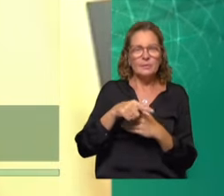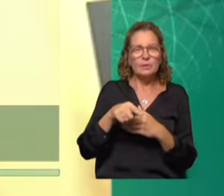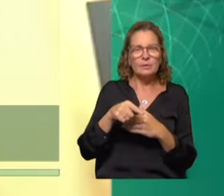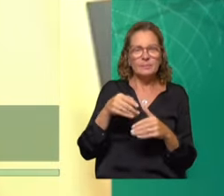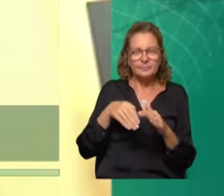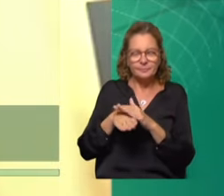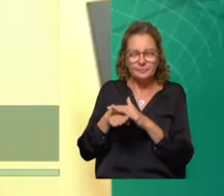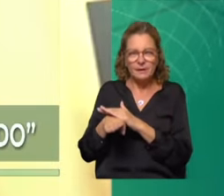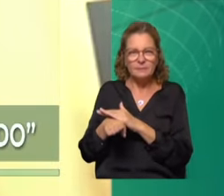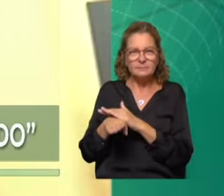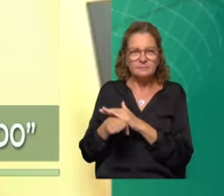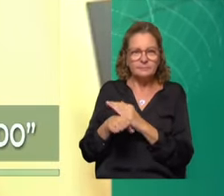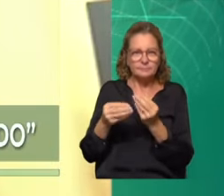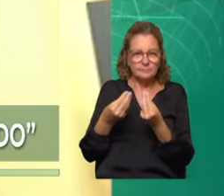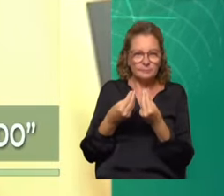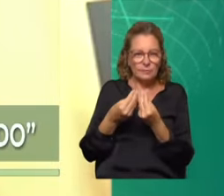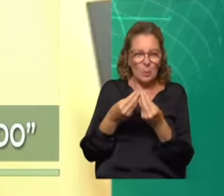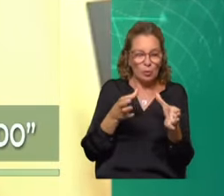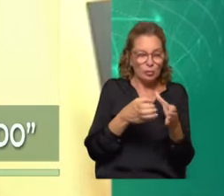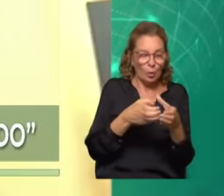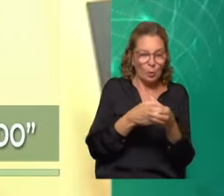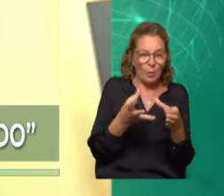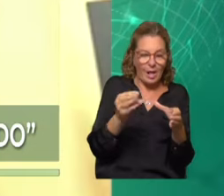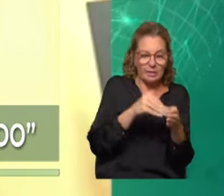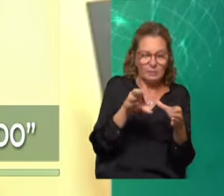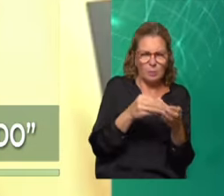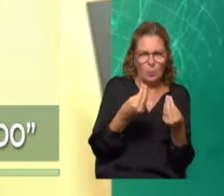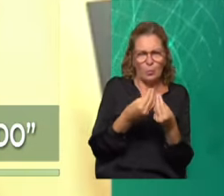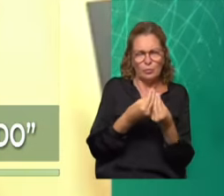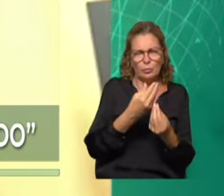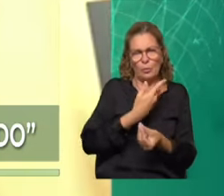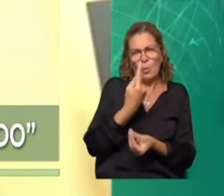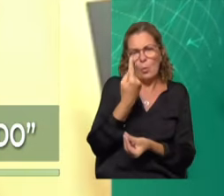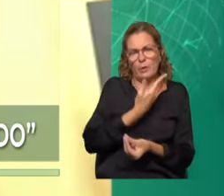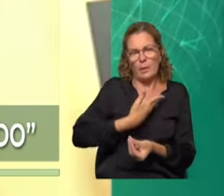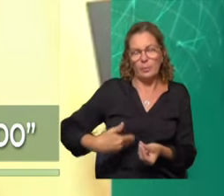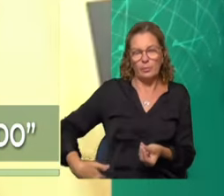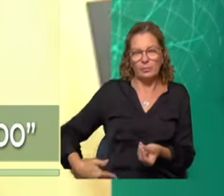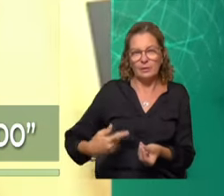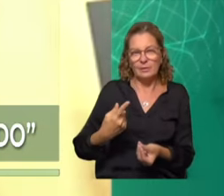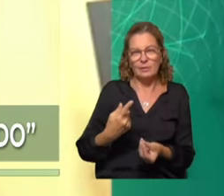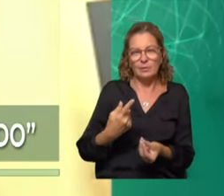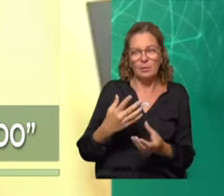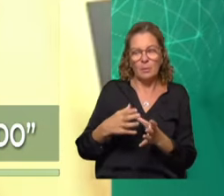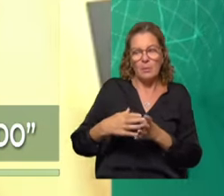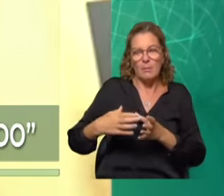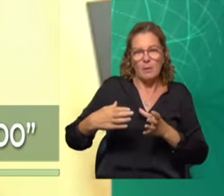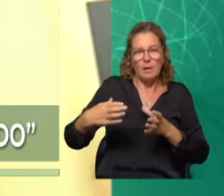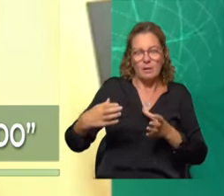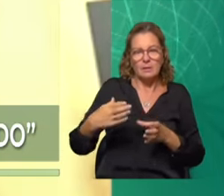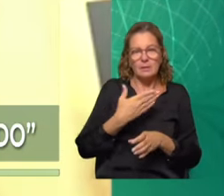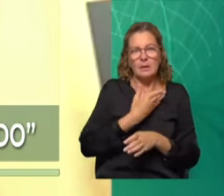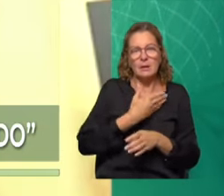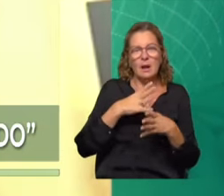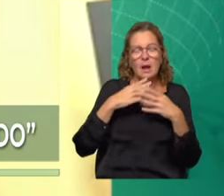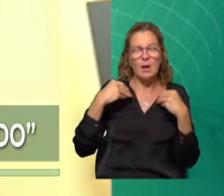matrícula es muy, muy alta por grupo y por docente. Es una demanda que viene creciendo, las escuelas de tiempo